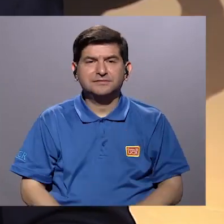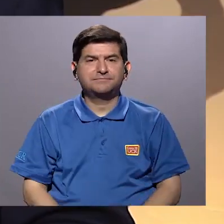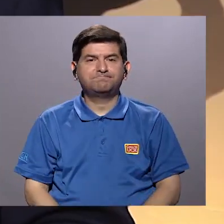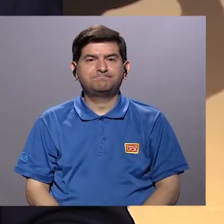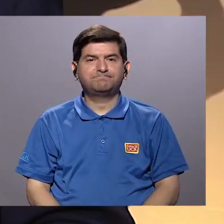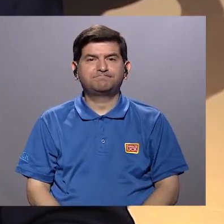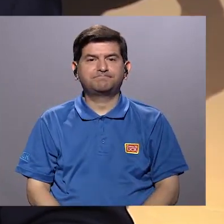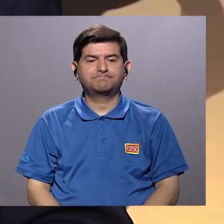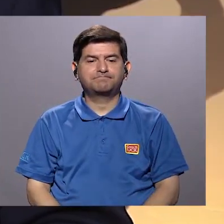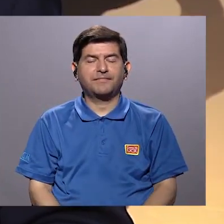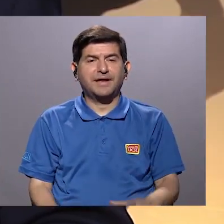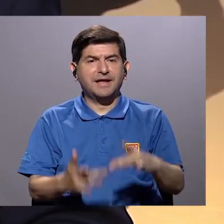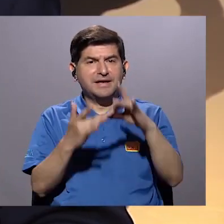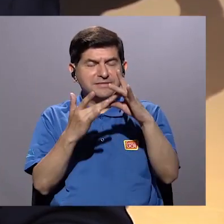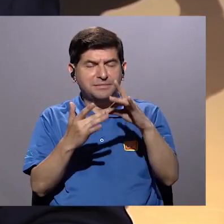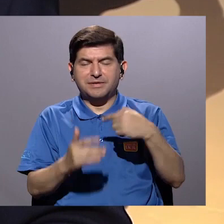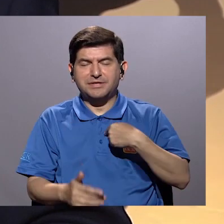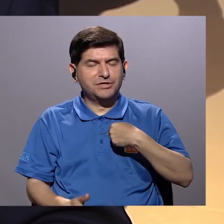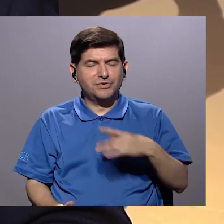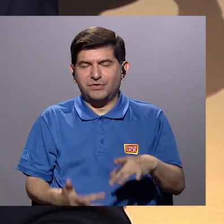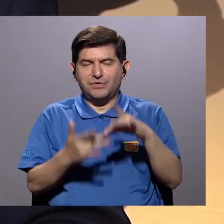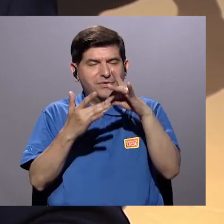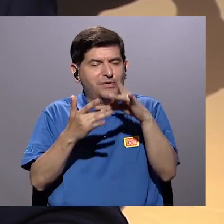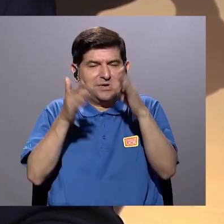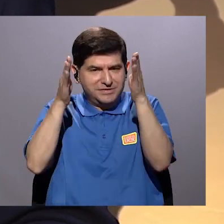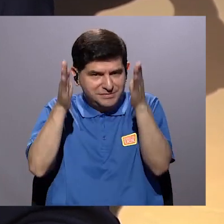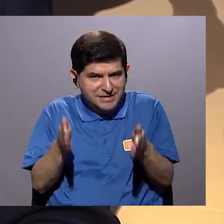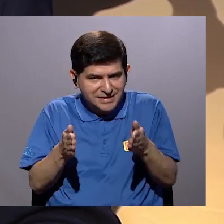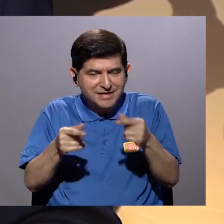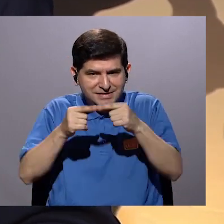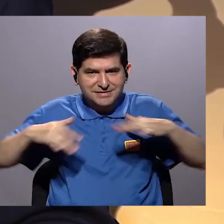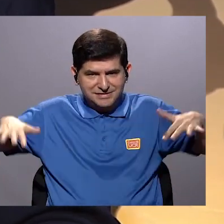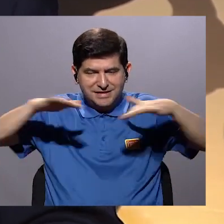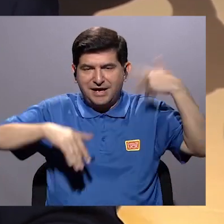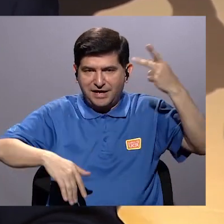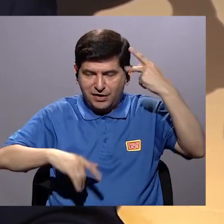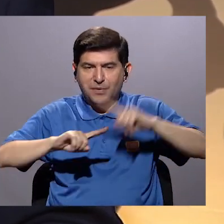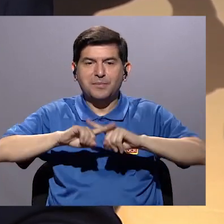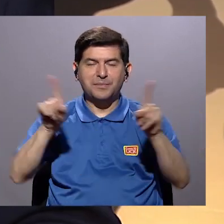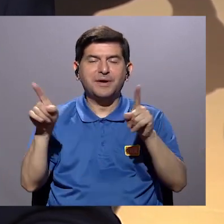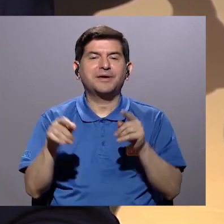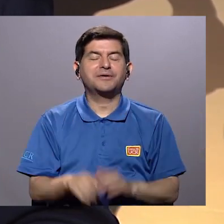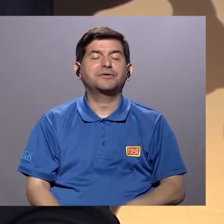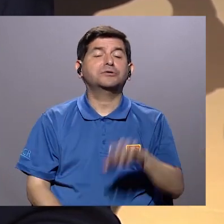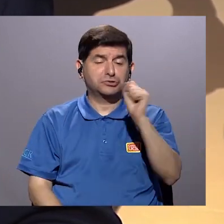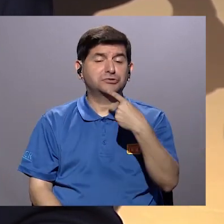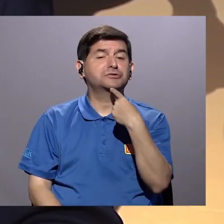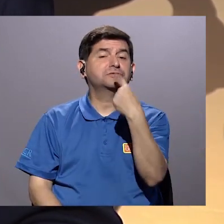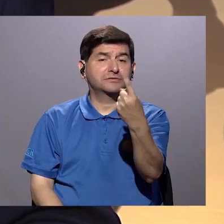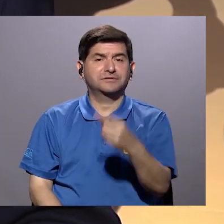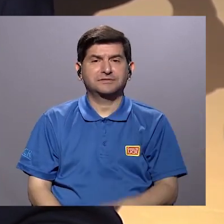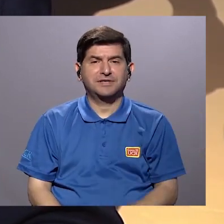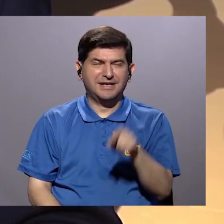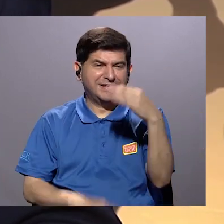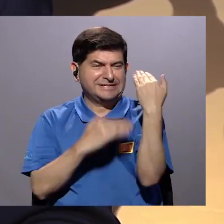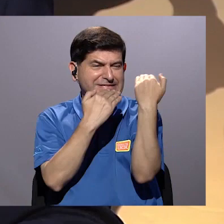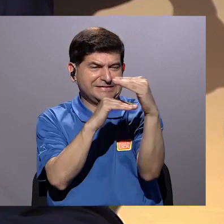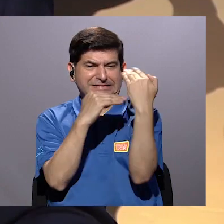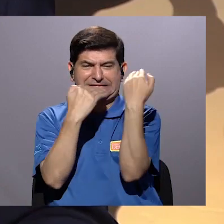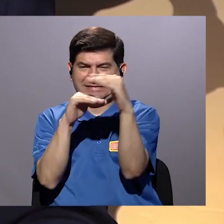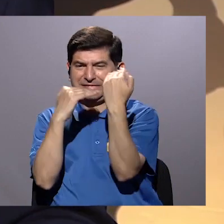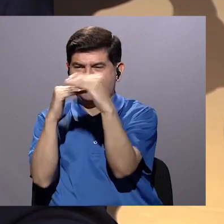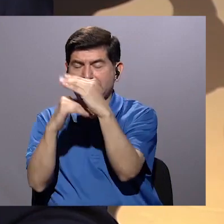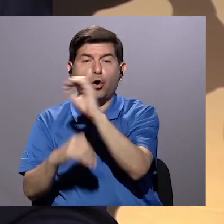En particular no soy experto en geopolítica, pero puedo por lo menos decirle cómo esa limitación o